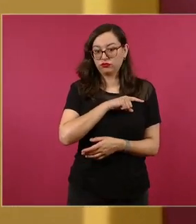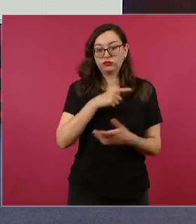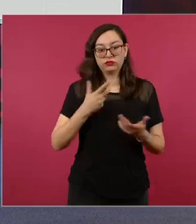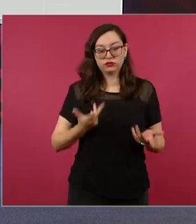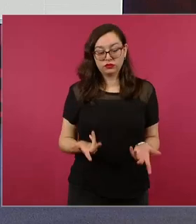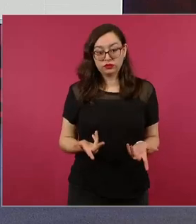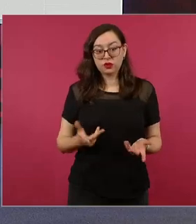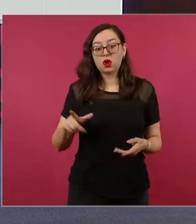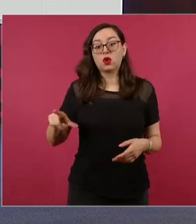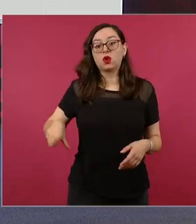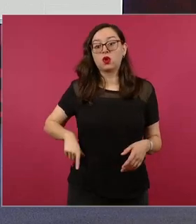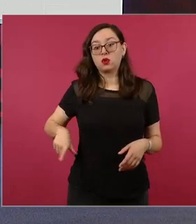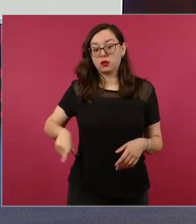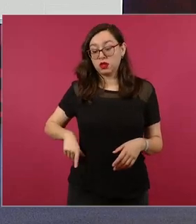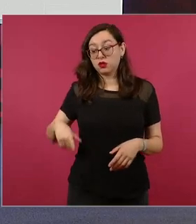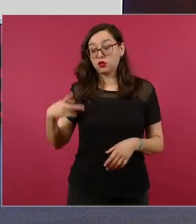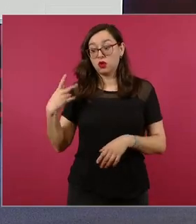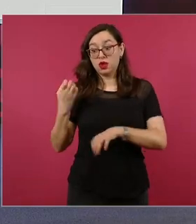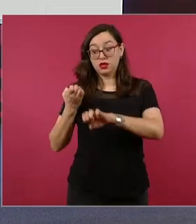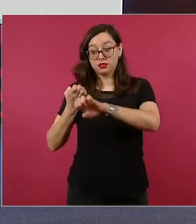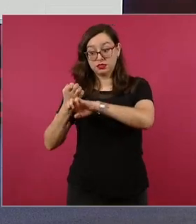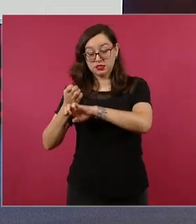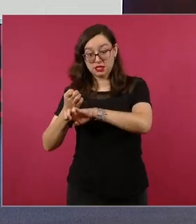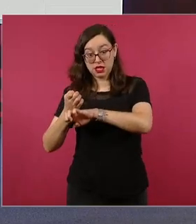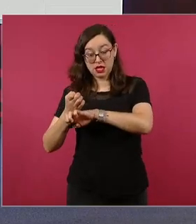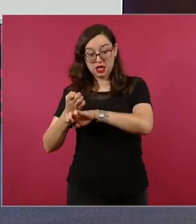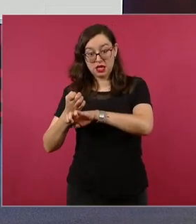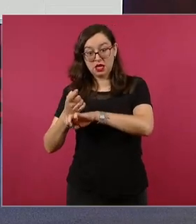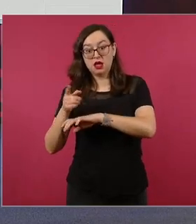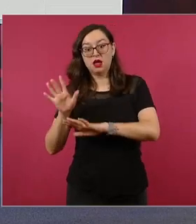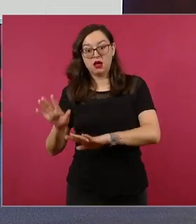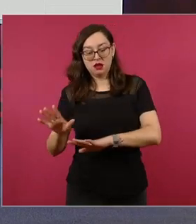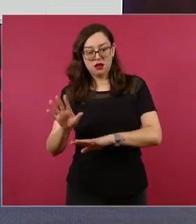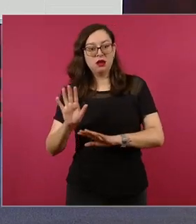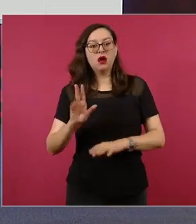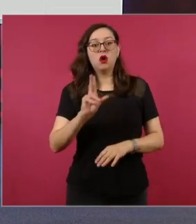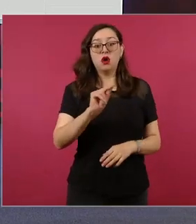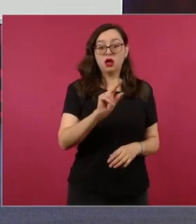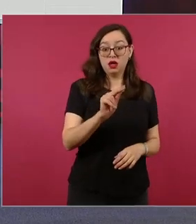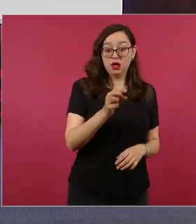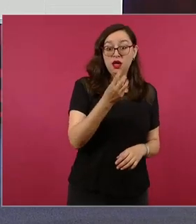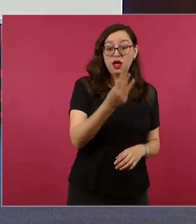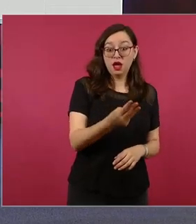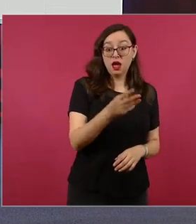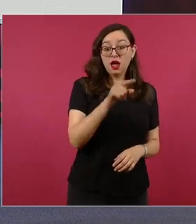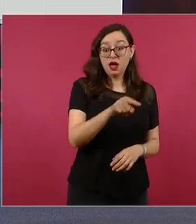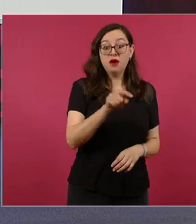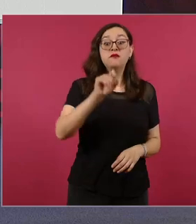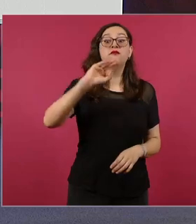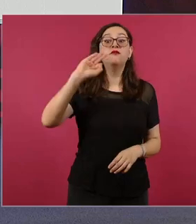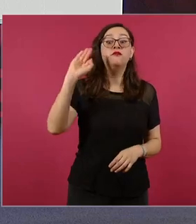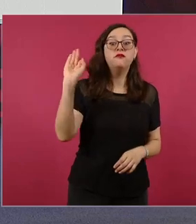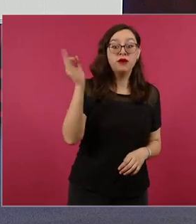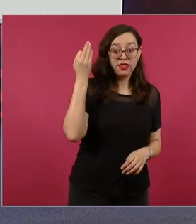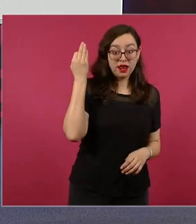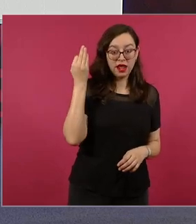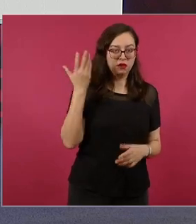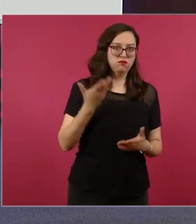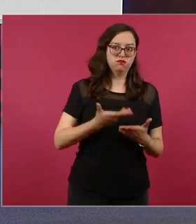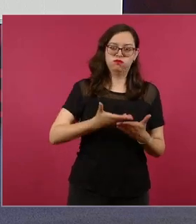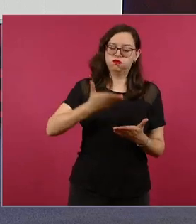por parte del gobierno del estado de Yucatán. Aquí son las que son federales, que ya eran desde antes del propio